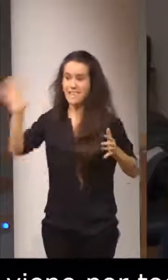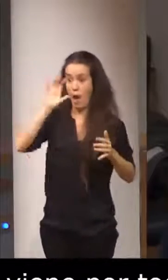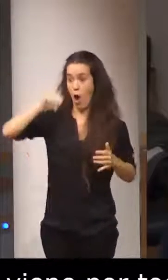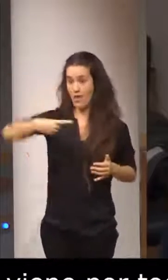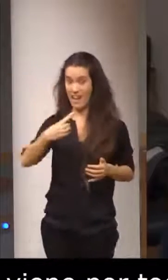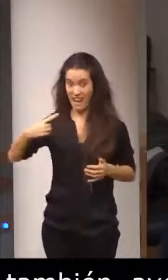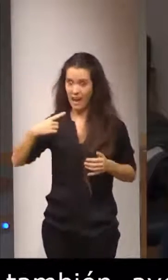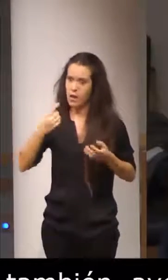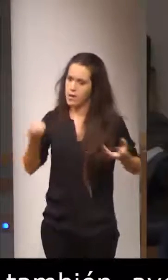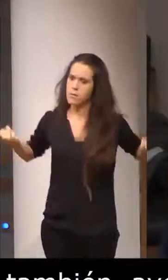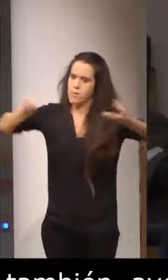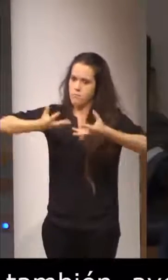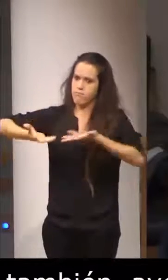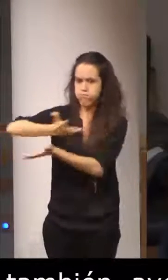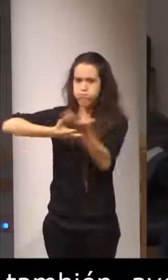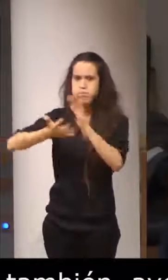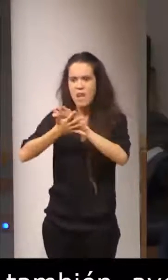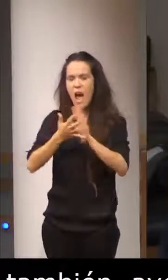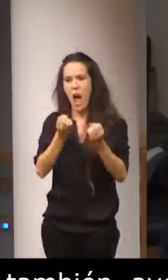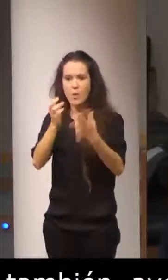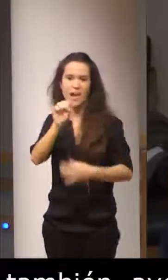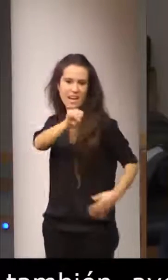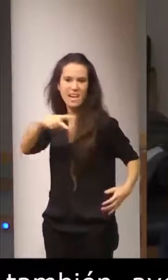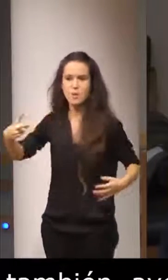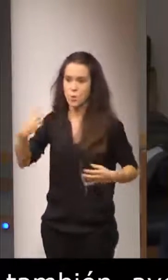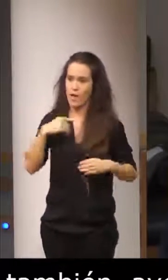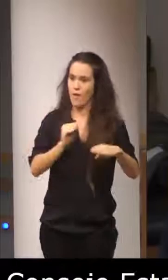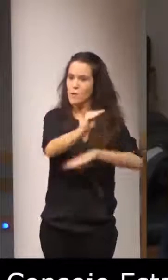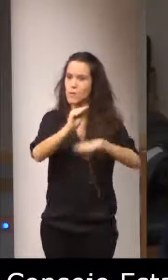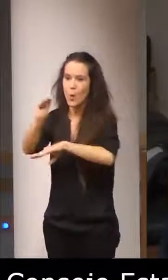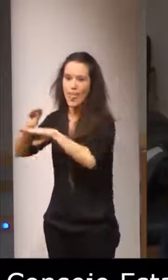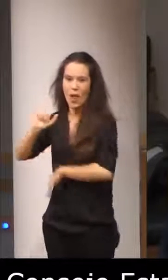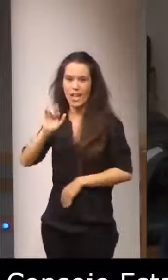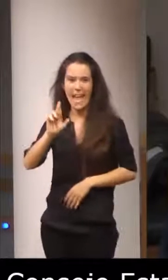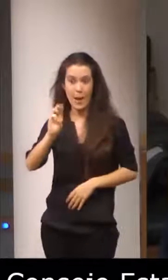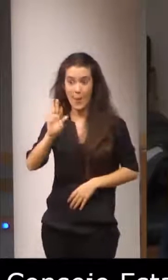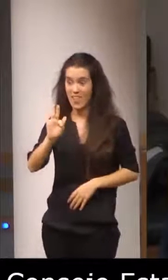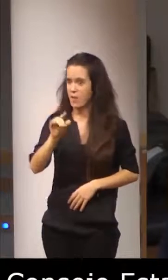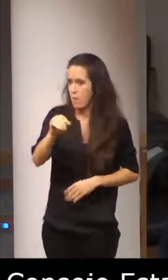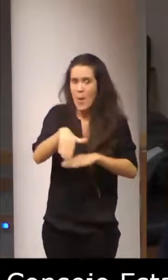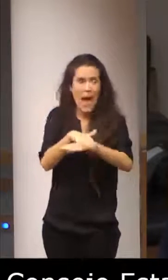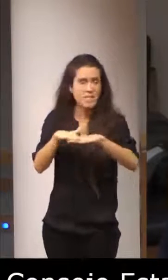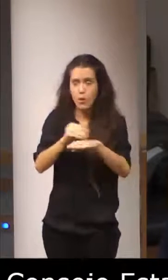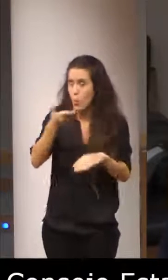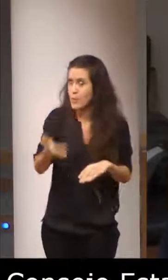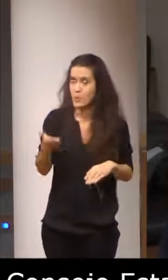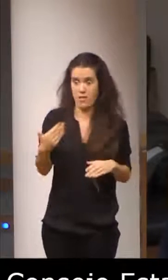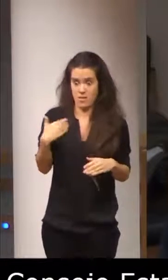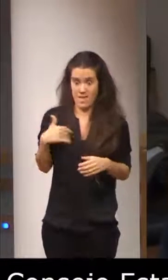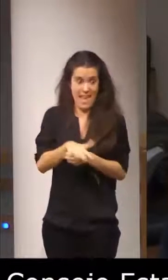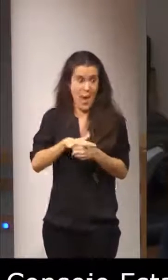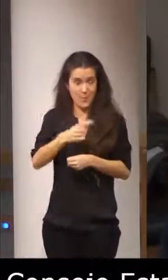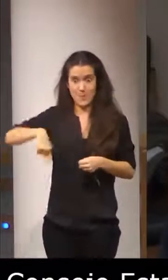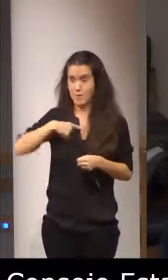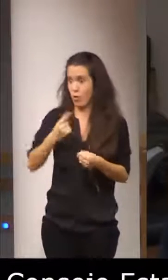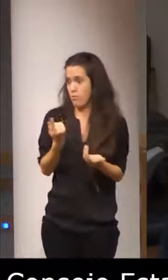informar de la resolución de las subvenciones del IRPF algo tan fundamental para nuestro sector como es esa